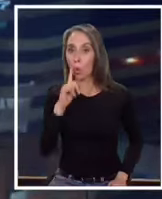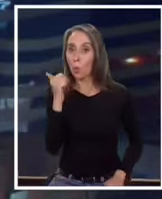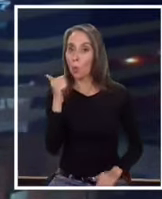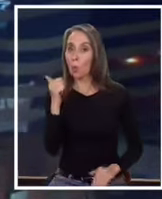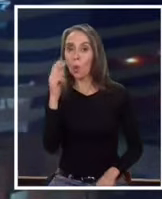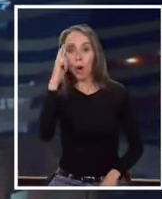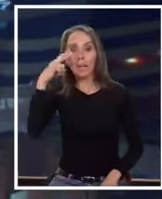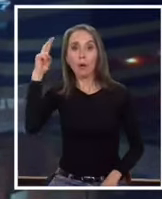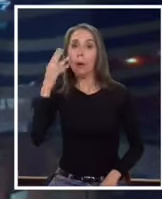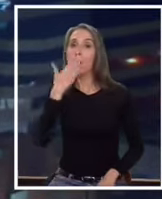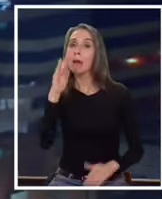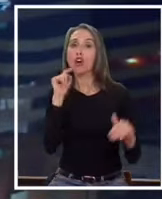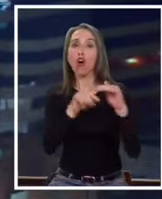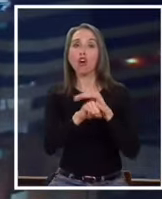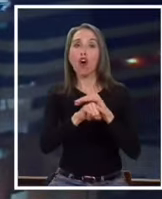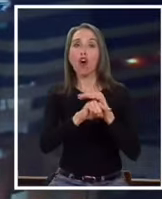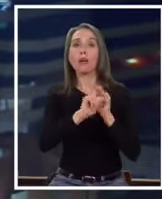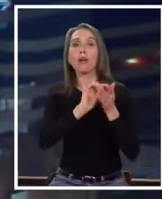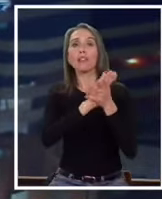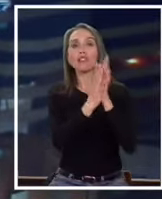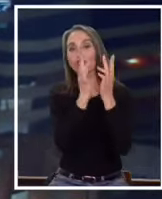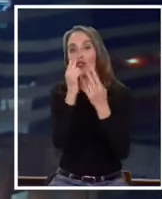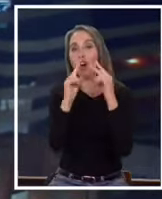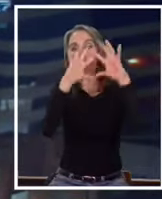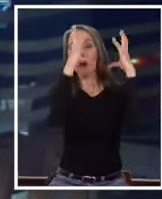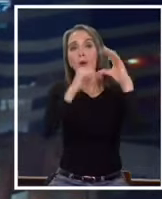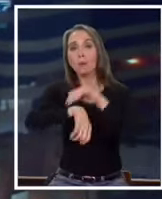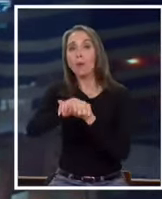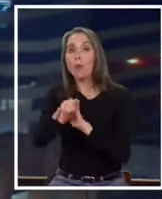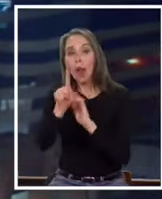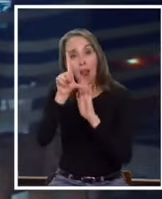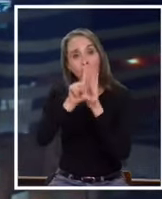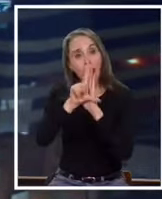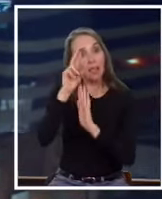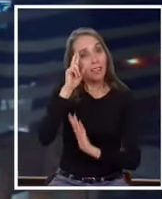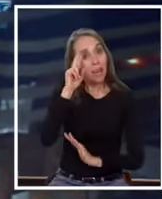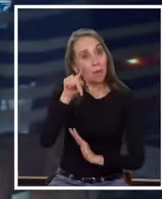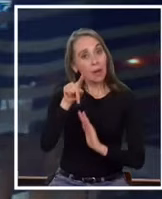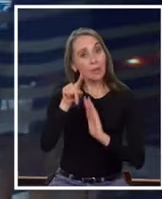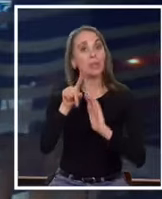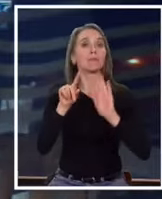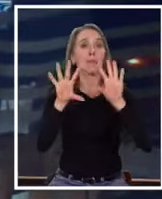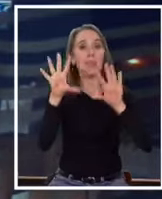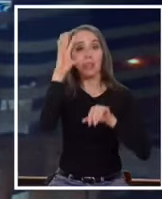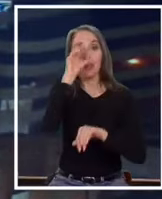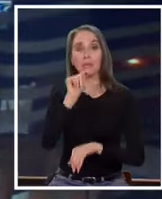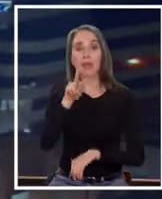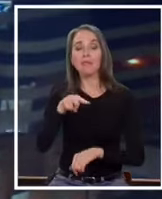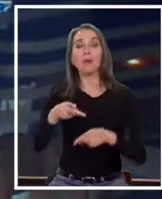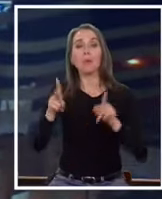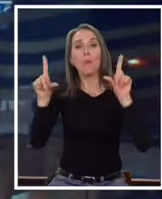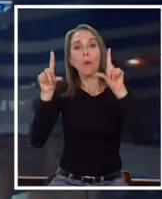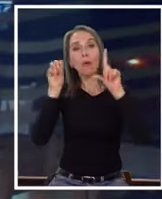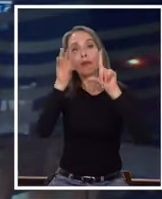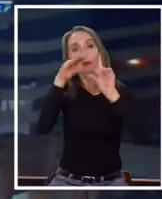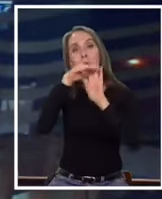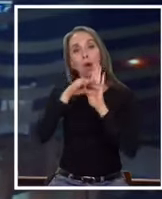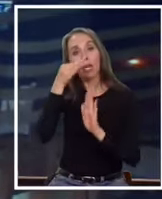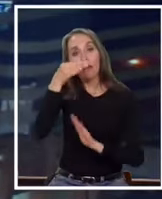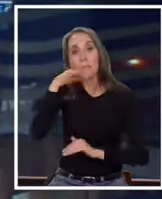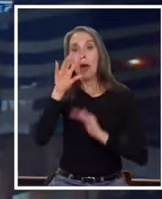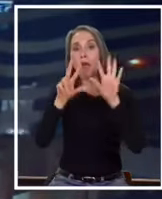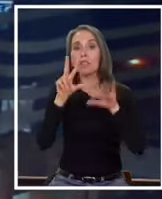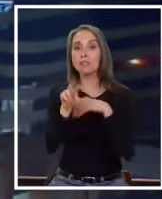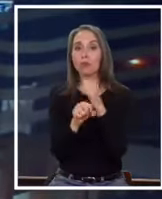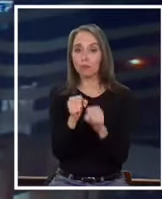Extraordinario recuerdo del mejor gol de todos los mundiales. Queremos recordarle que a partir de las 22 horas Televisión Nacional de Chile está autorizada para transmitir programas para mayores de 18